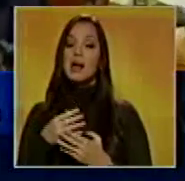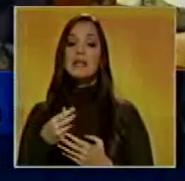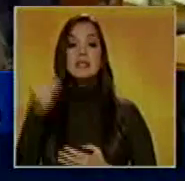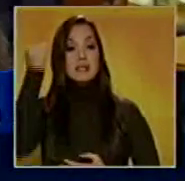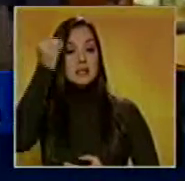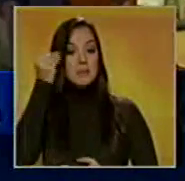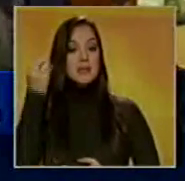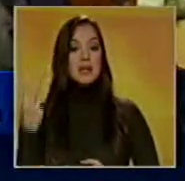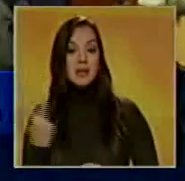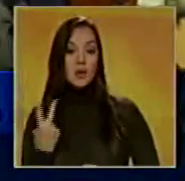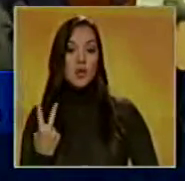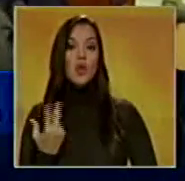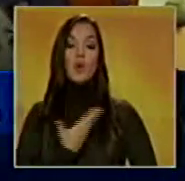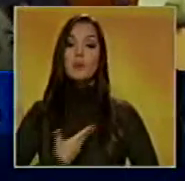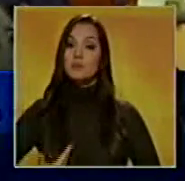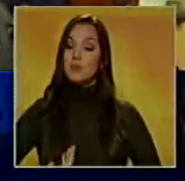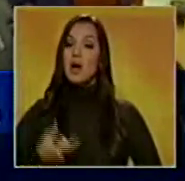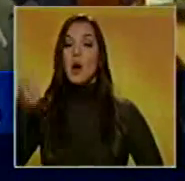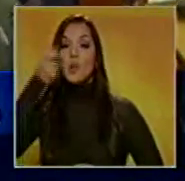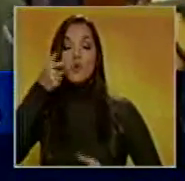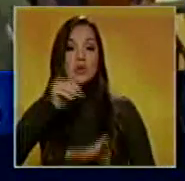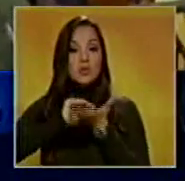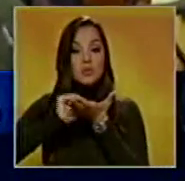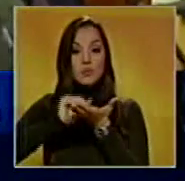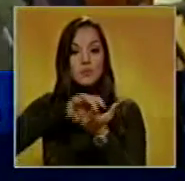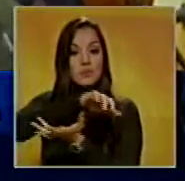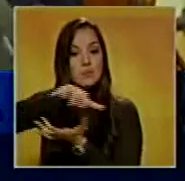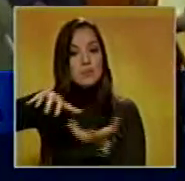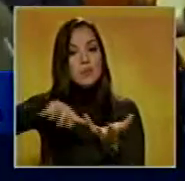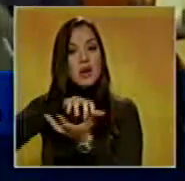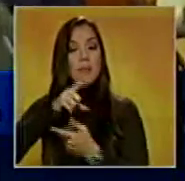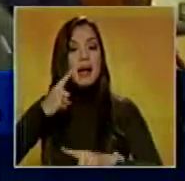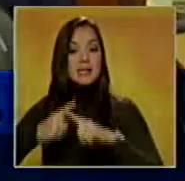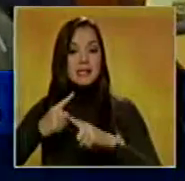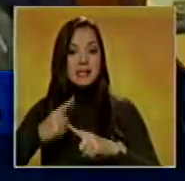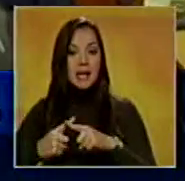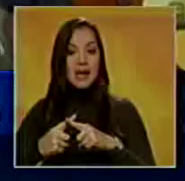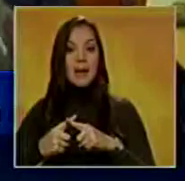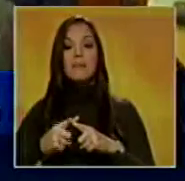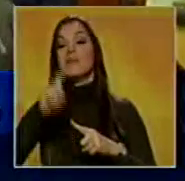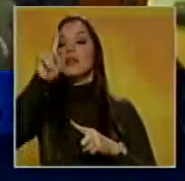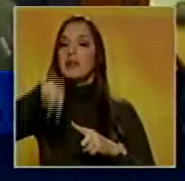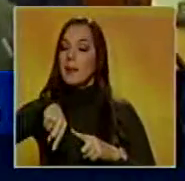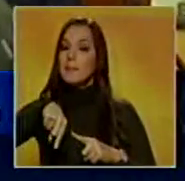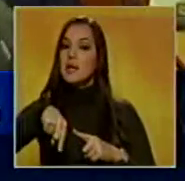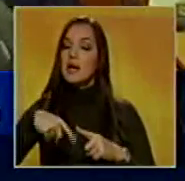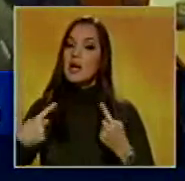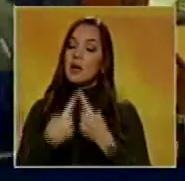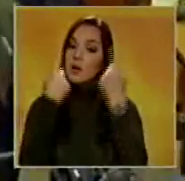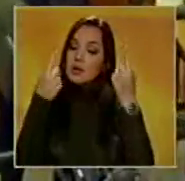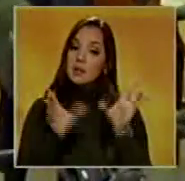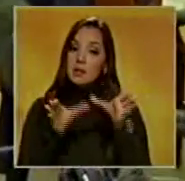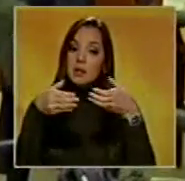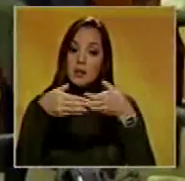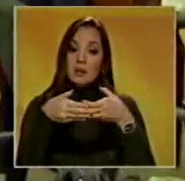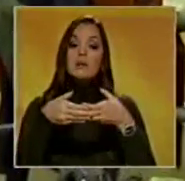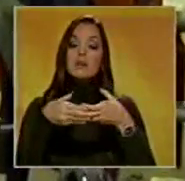discutan sobre soluciones a la crisis política en siria y las acciones militares rusas contra los grupos opositores al gobierno de bachar al